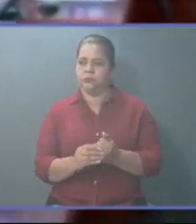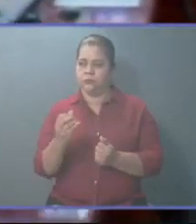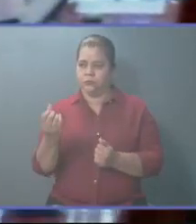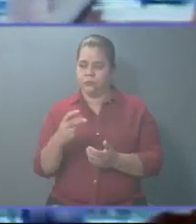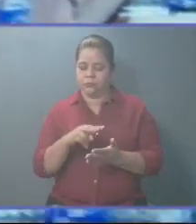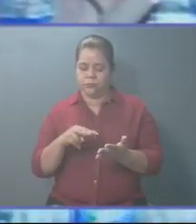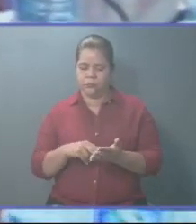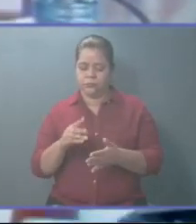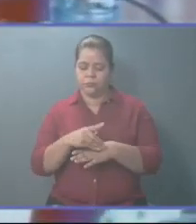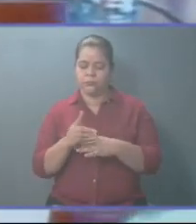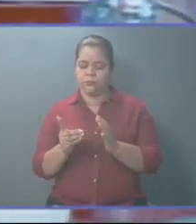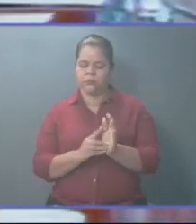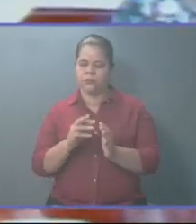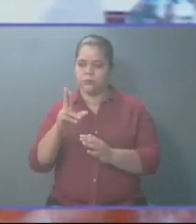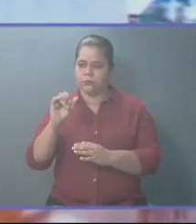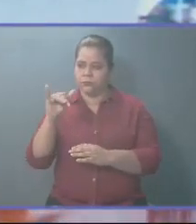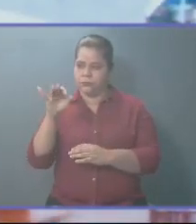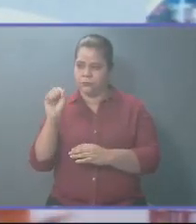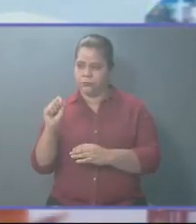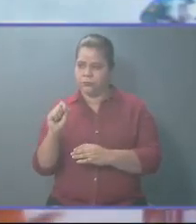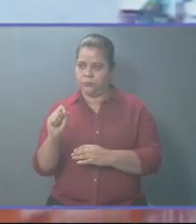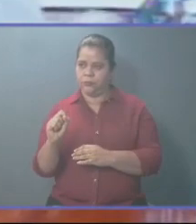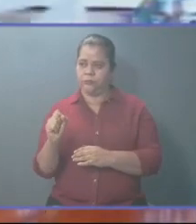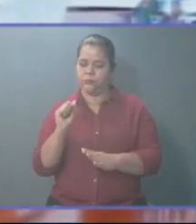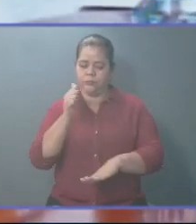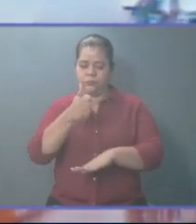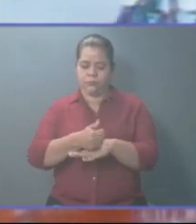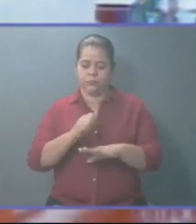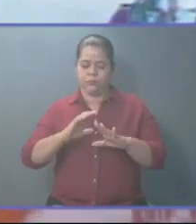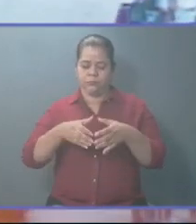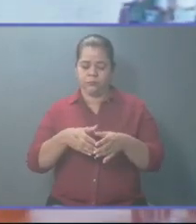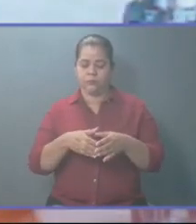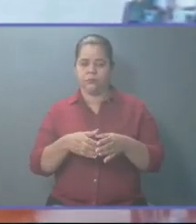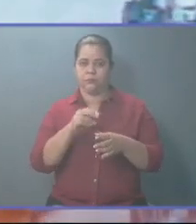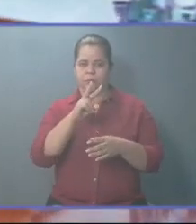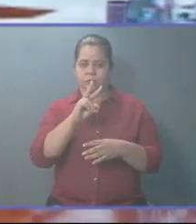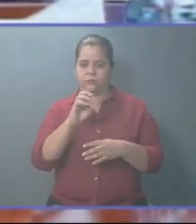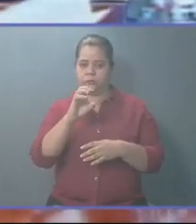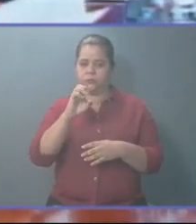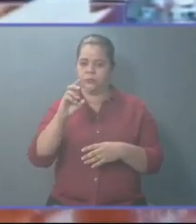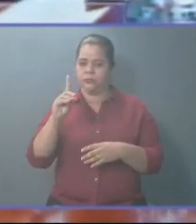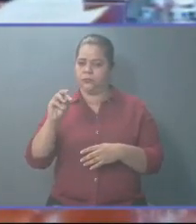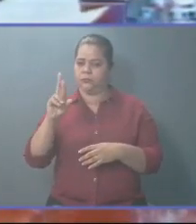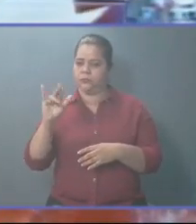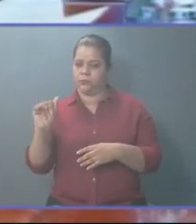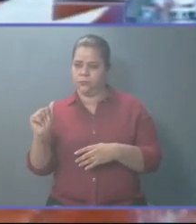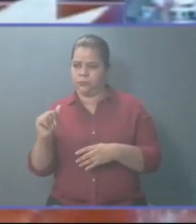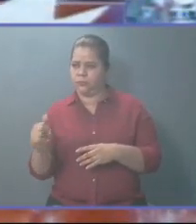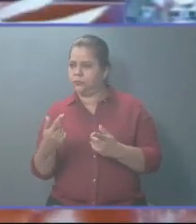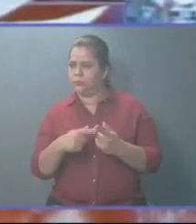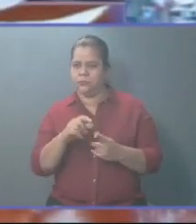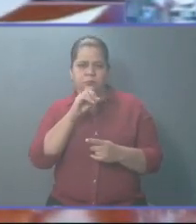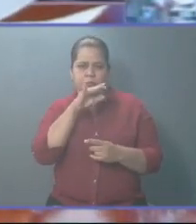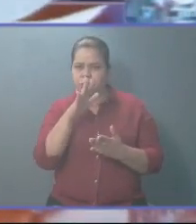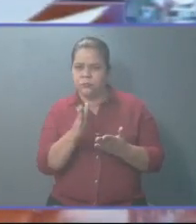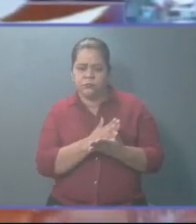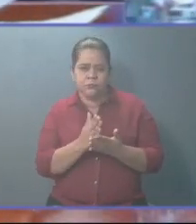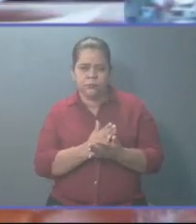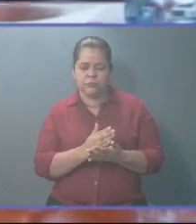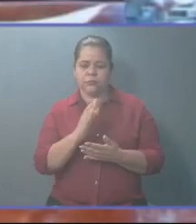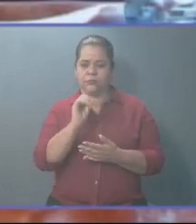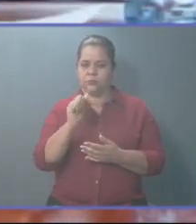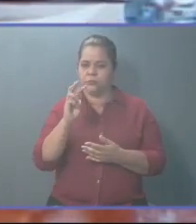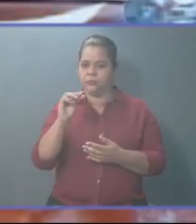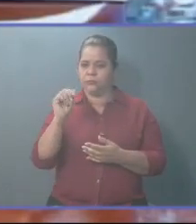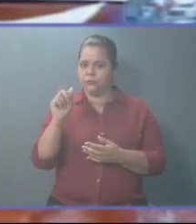el diputado Reyes, ¿verdad? Ese comité, creación del comité de veeduría, pero no menciona en un lado la Cámara de Comercio.